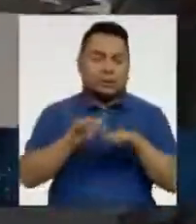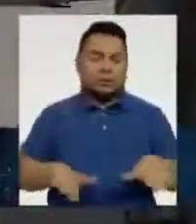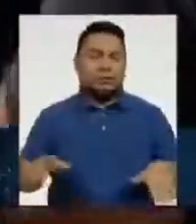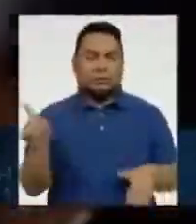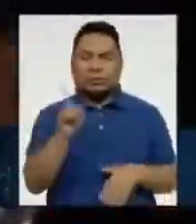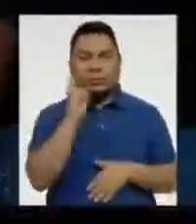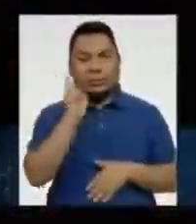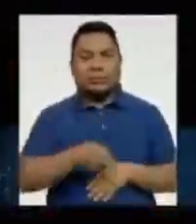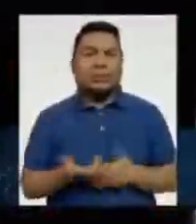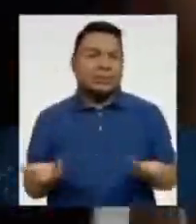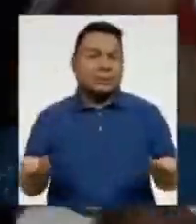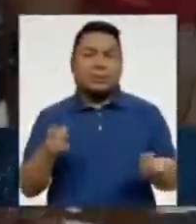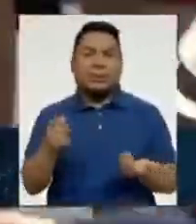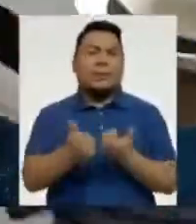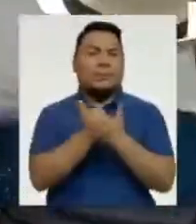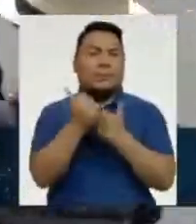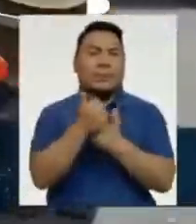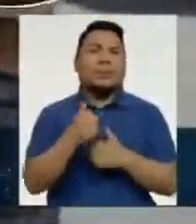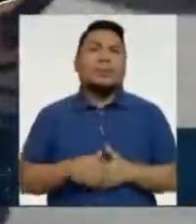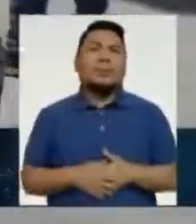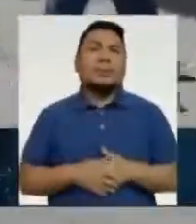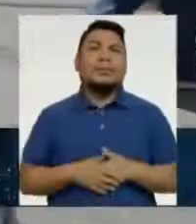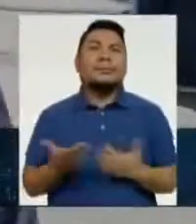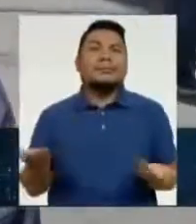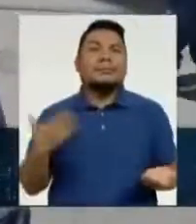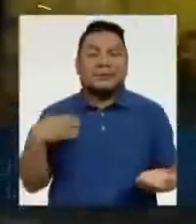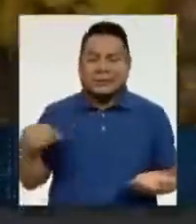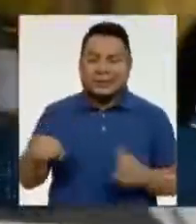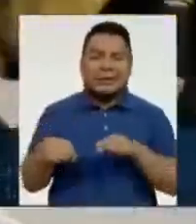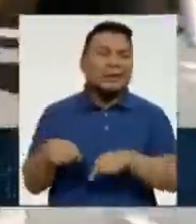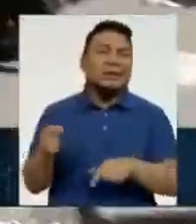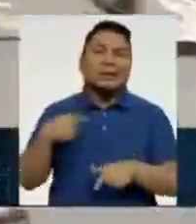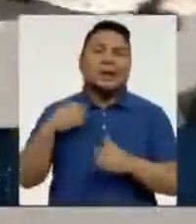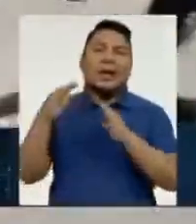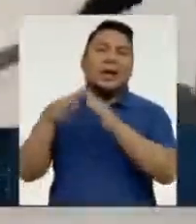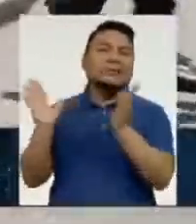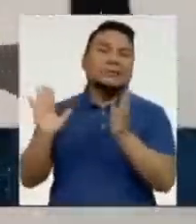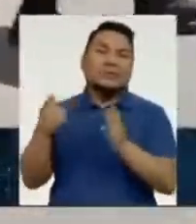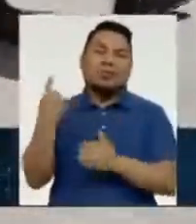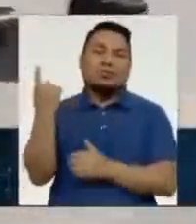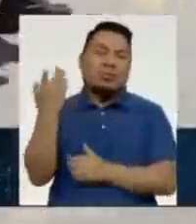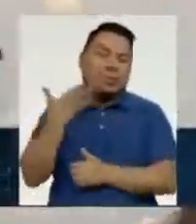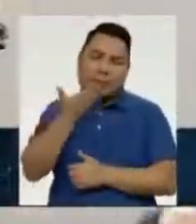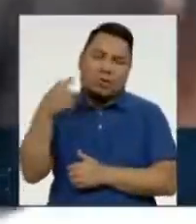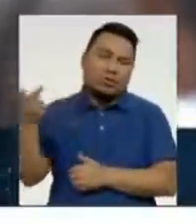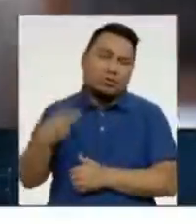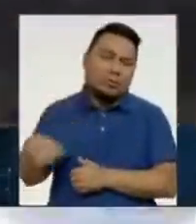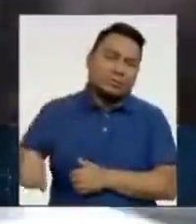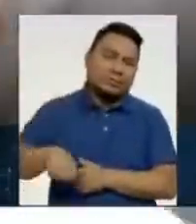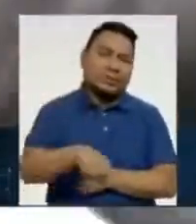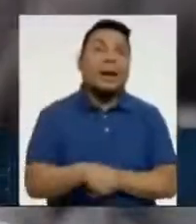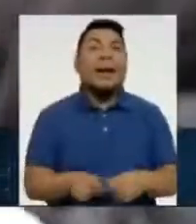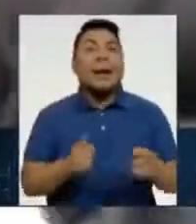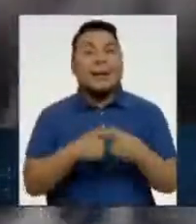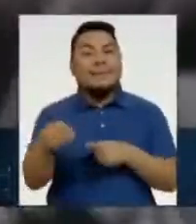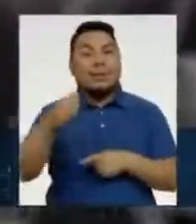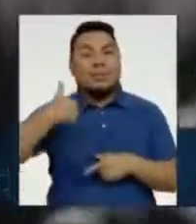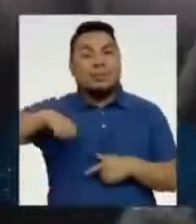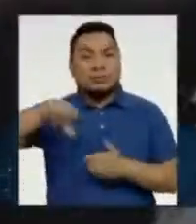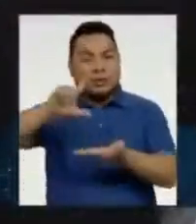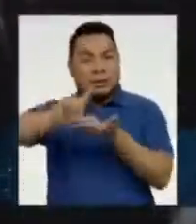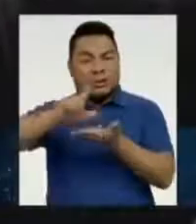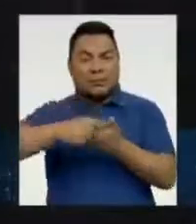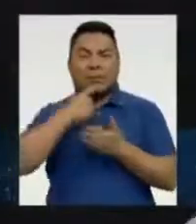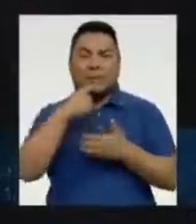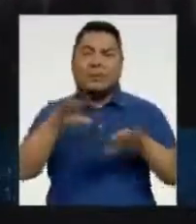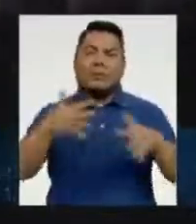exponen. ¿Por qué vengo con la bebé? Porque no hay con quién dejarlo. La lección parece no haber sido aprendida. Según la Municipalidad de Lima,